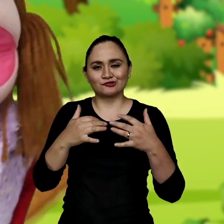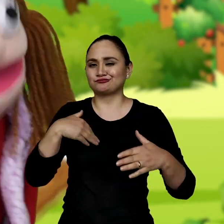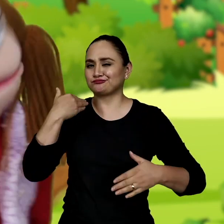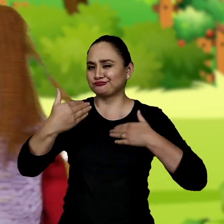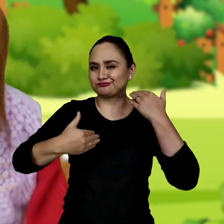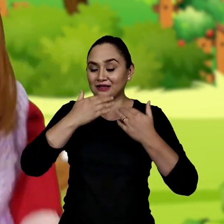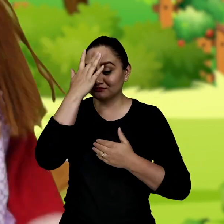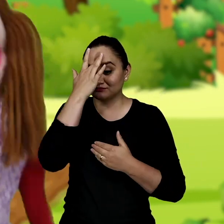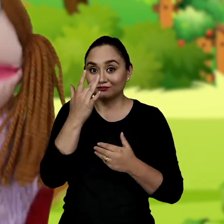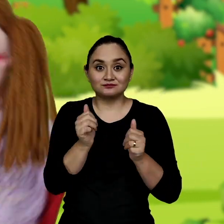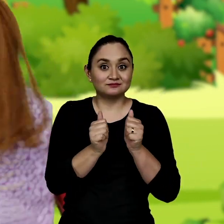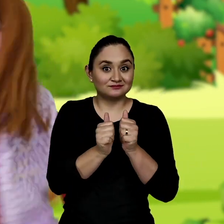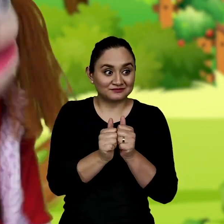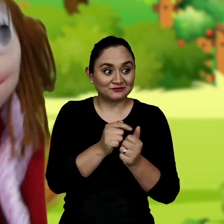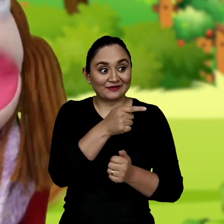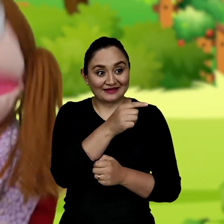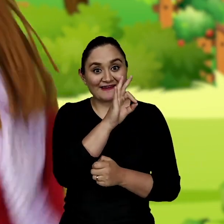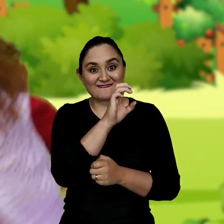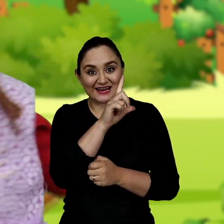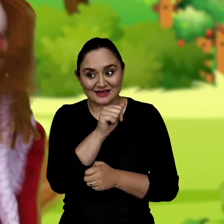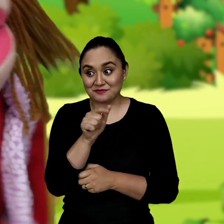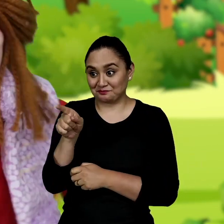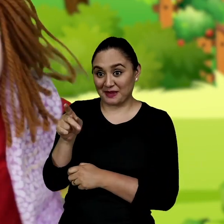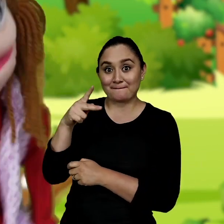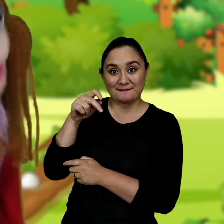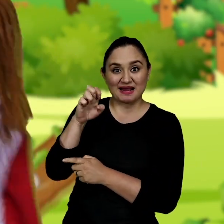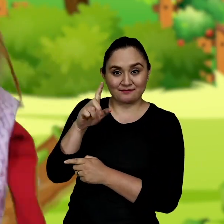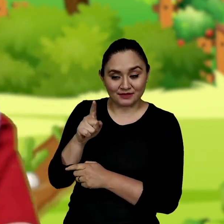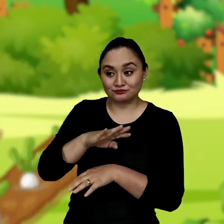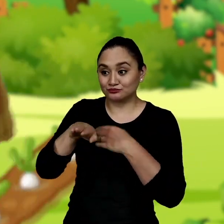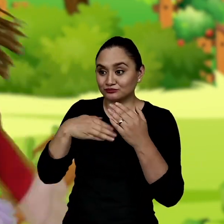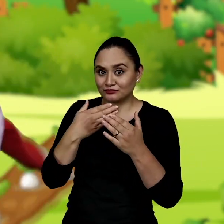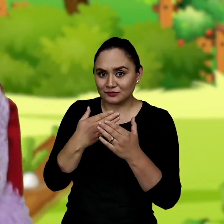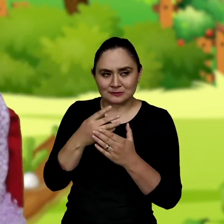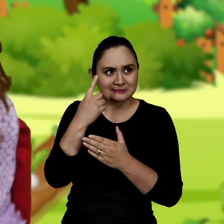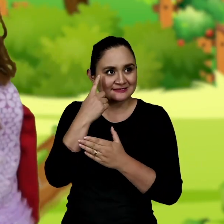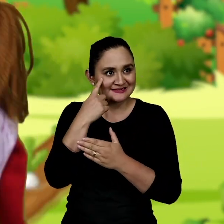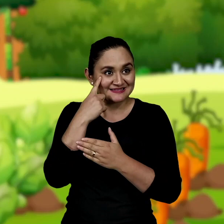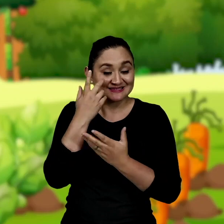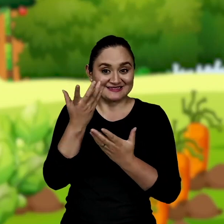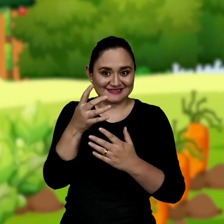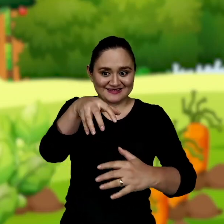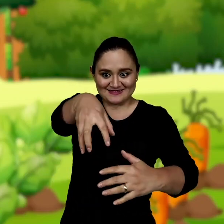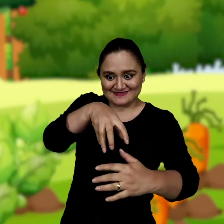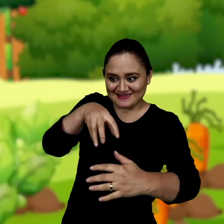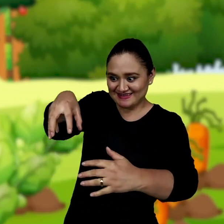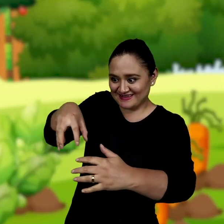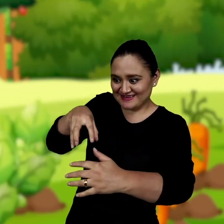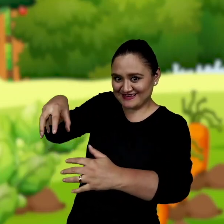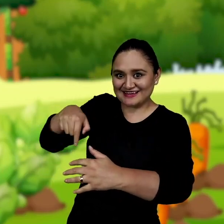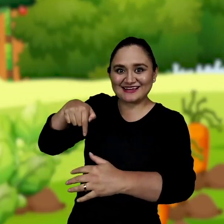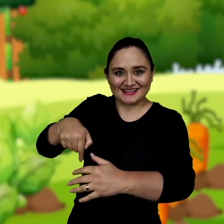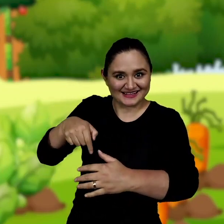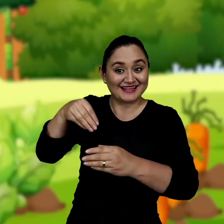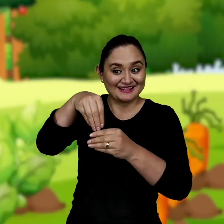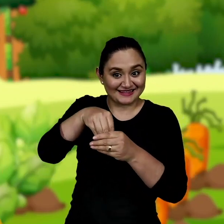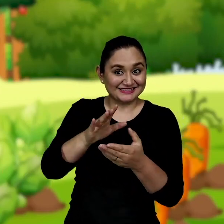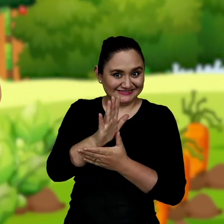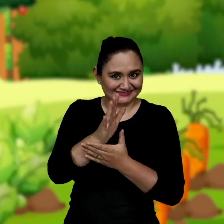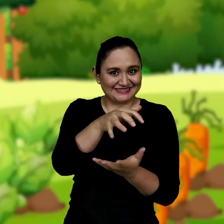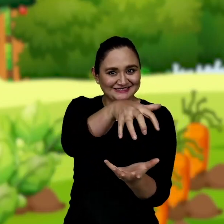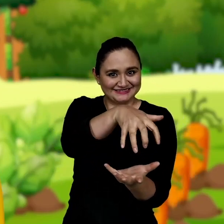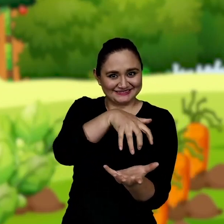a prepararnos para cosechar los productos de nuestro huerto agroecológico. Quédense con nosotros porque,